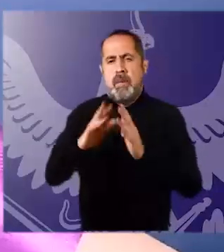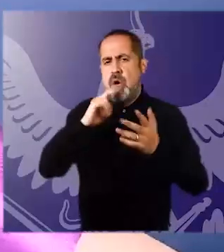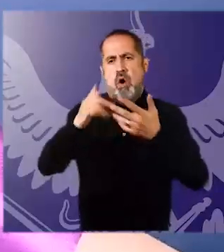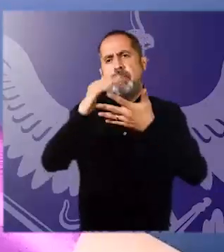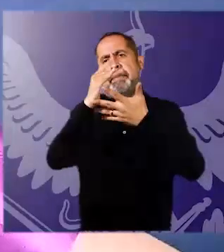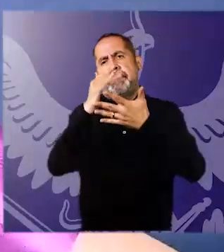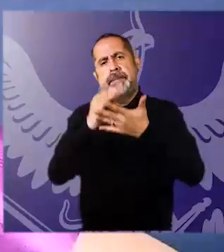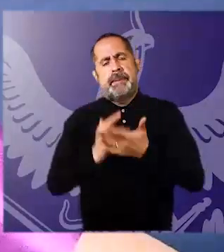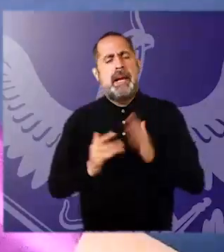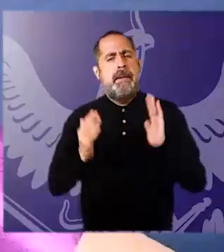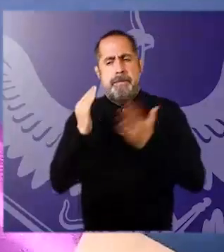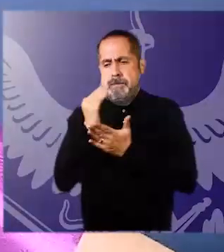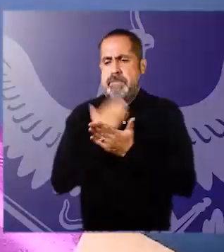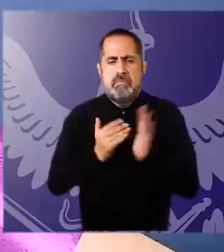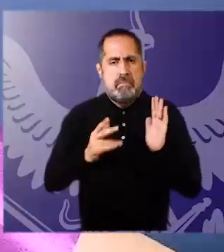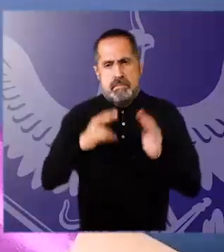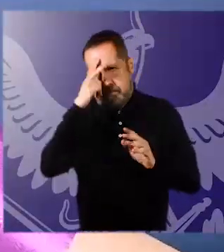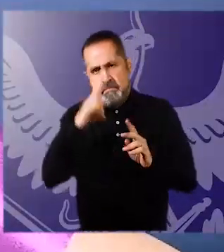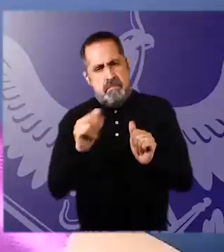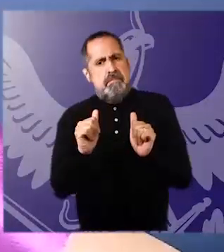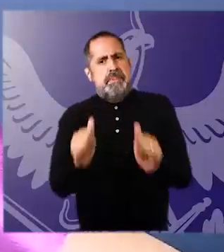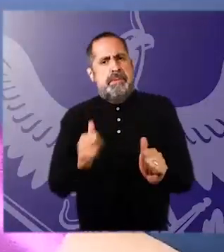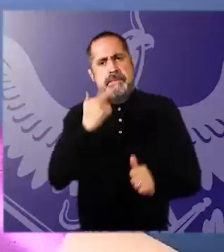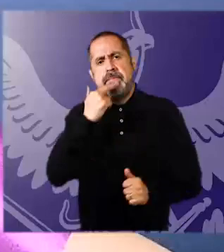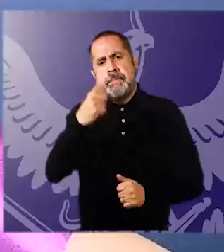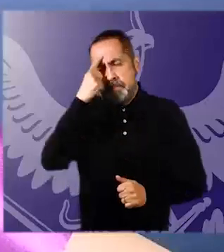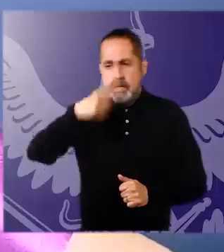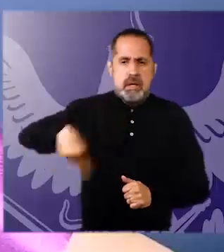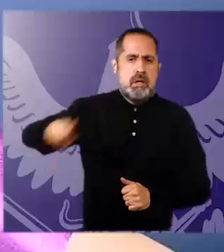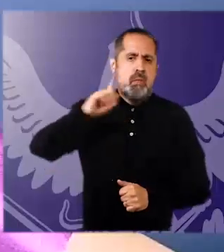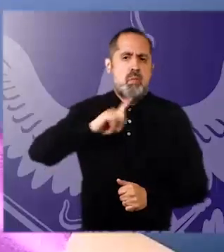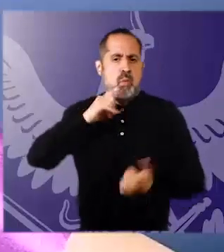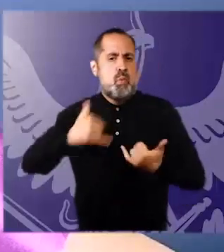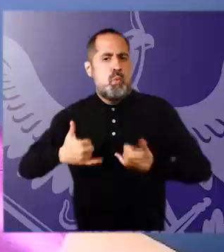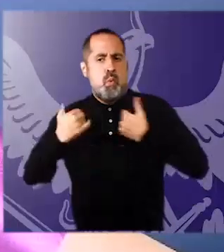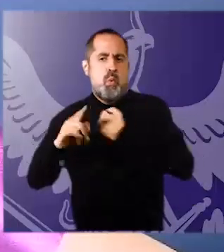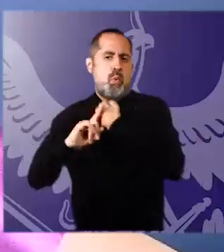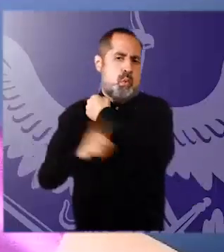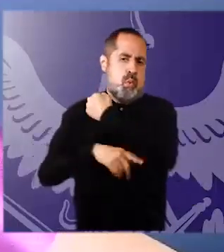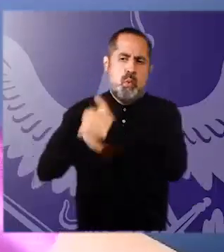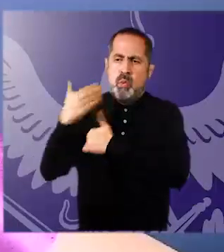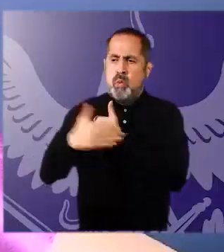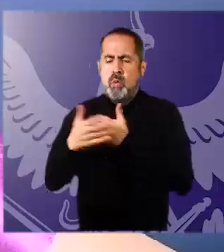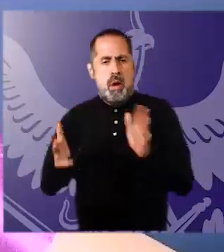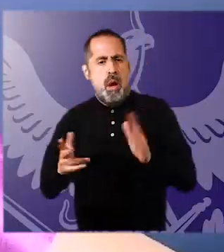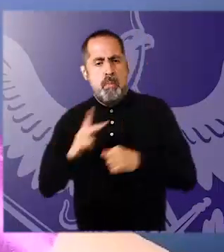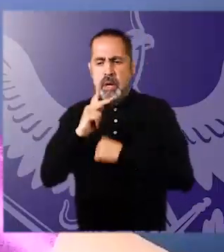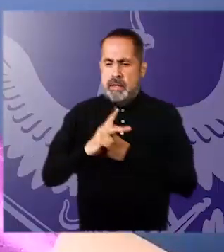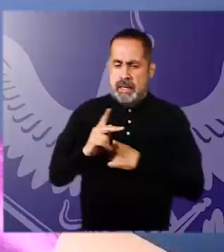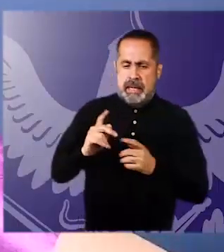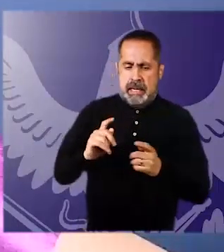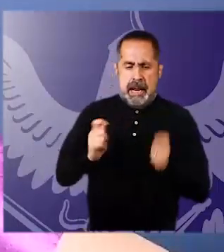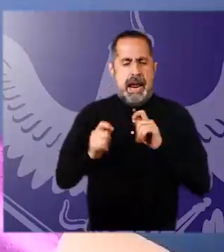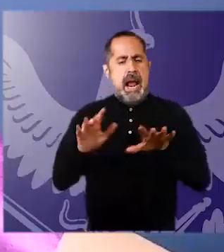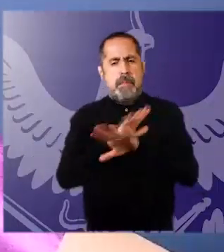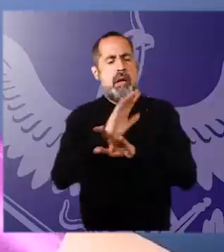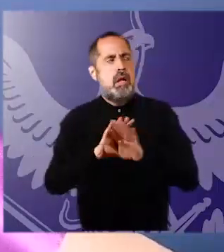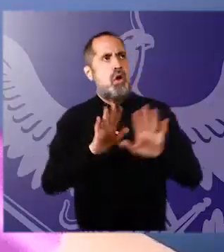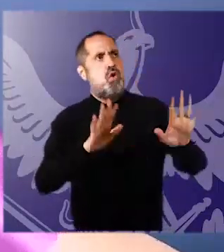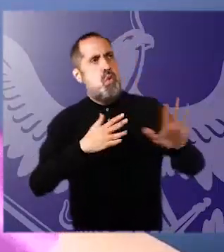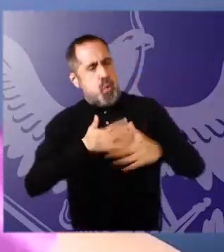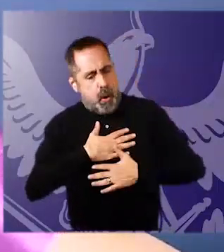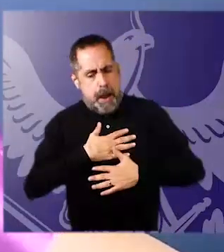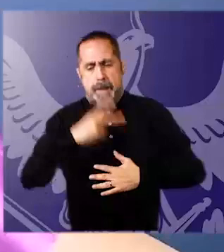la punta de la prevalencia de embarazo en adolescentes a uno de los países que podamos